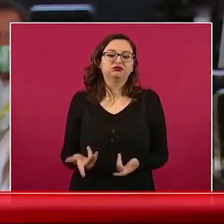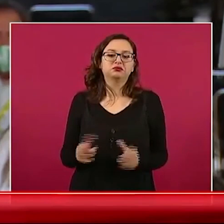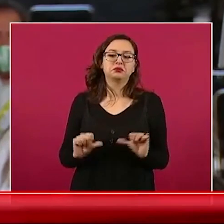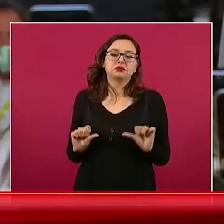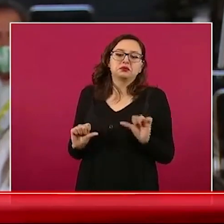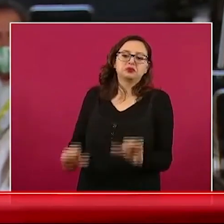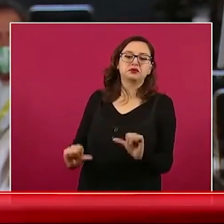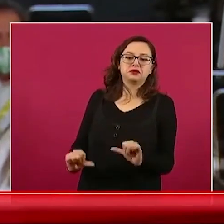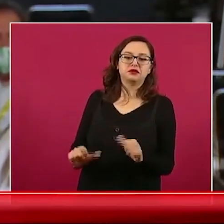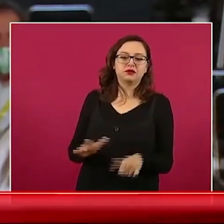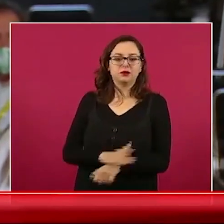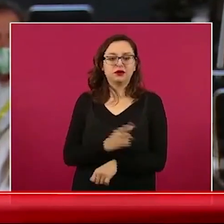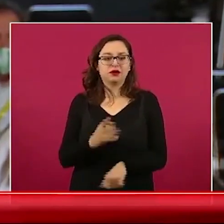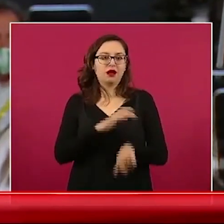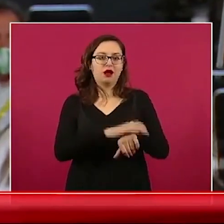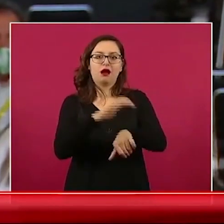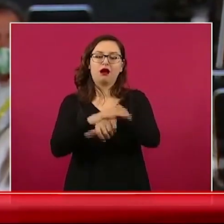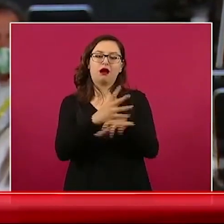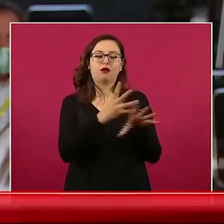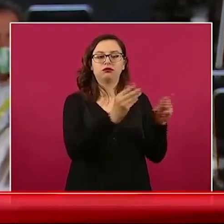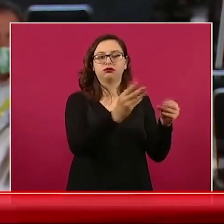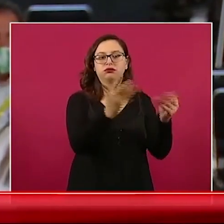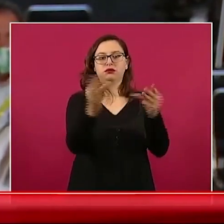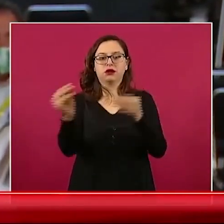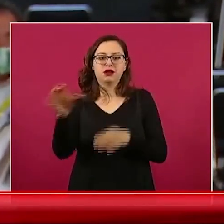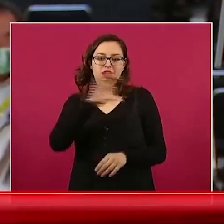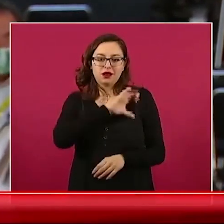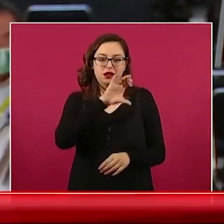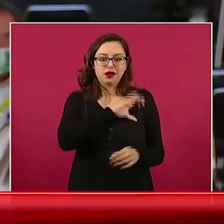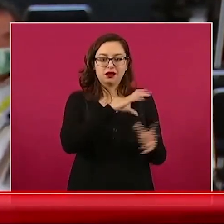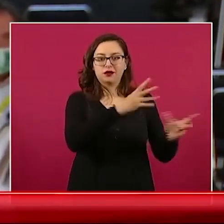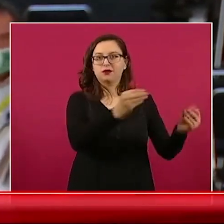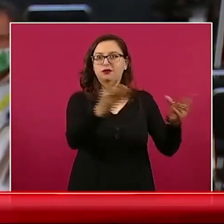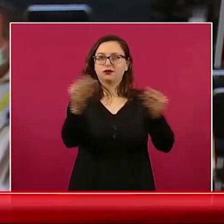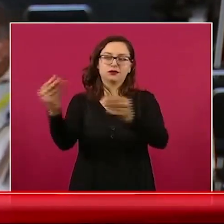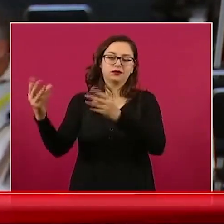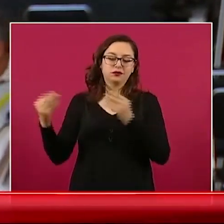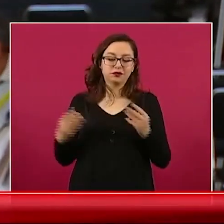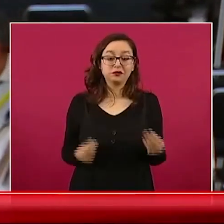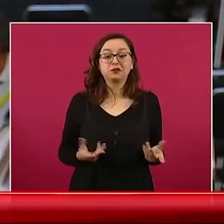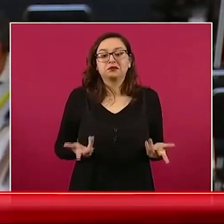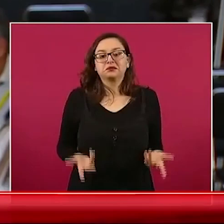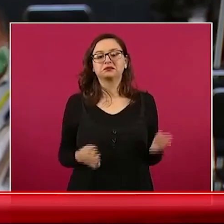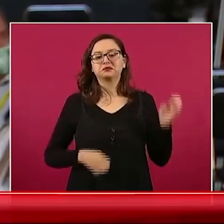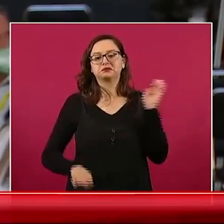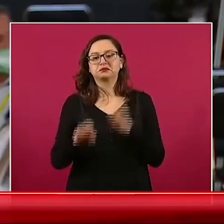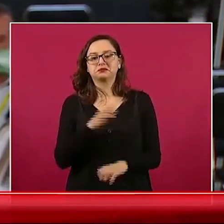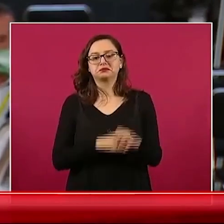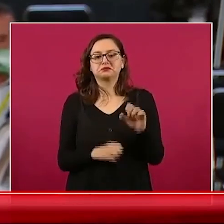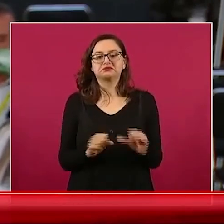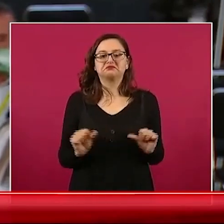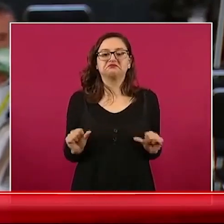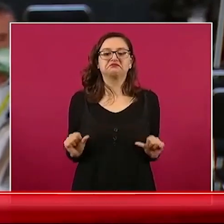pues tienen muchos amigos. Es por ello que estos empresarios, pues bueno, pues gozan